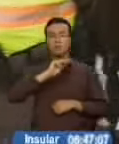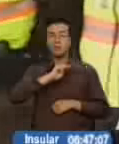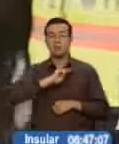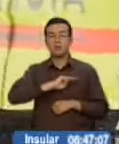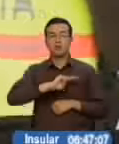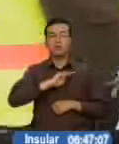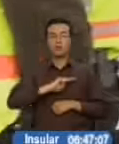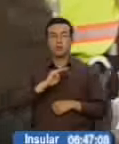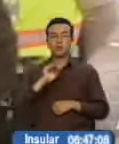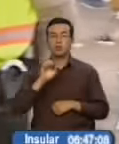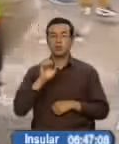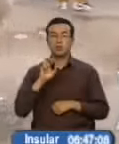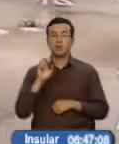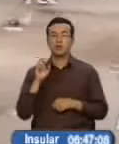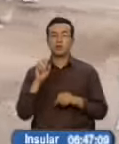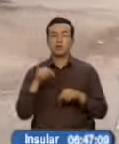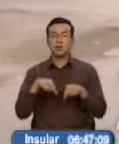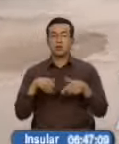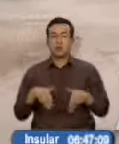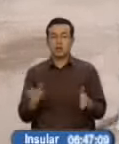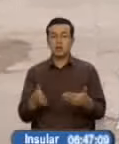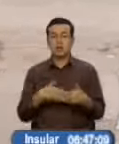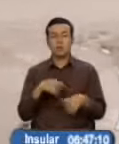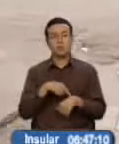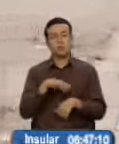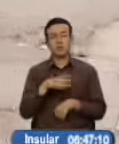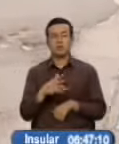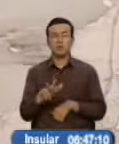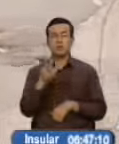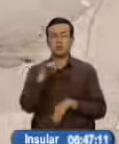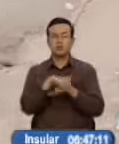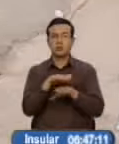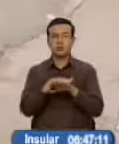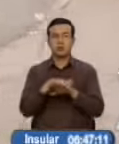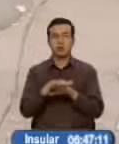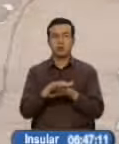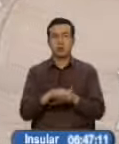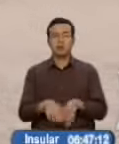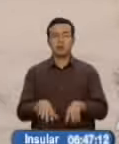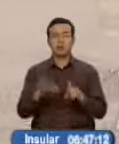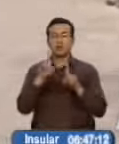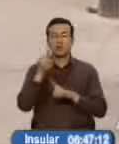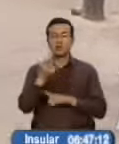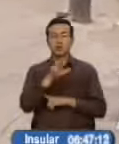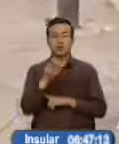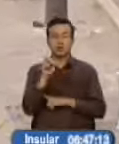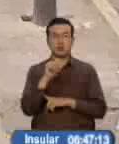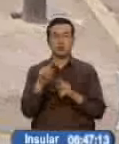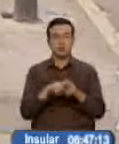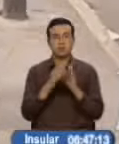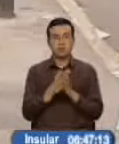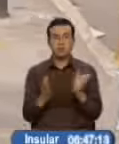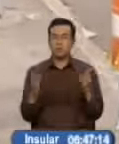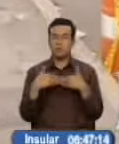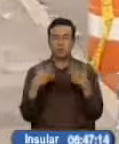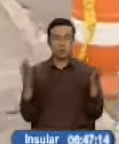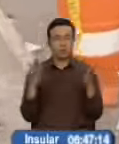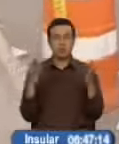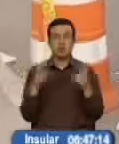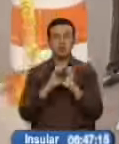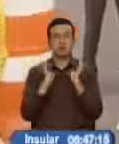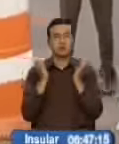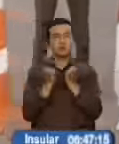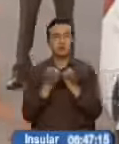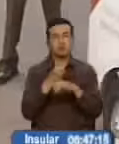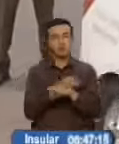cierre de las vías estaría dándose aproximadamente a eso de las 15 horas, en virtud que a las 16:30 se abren las puertas del estadio.